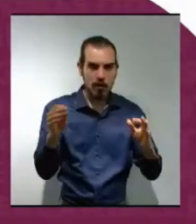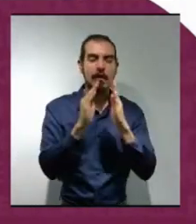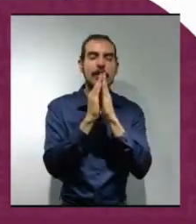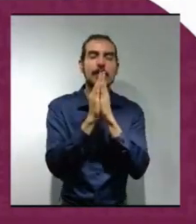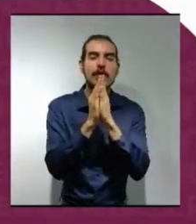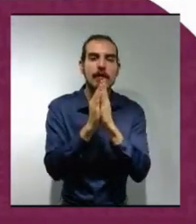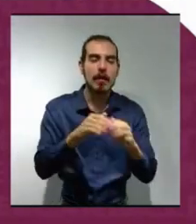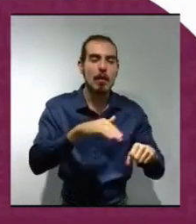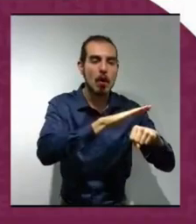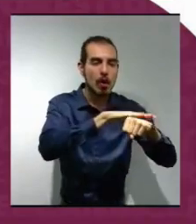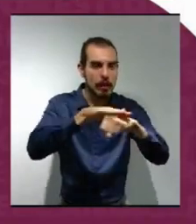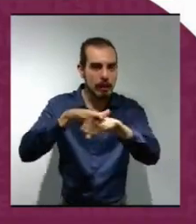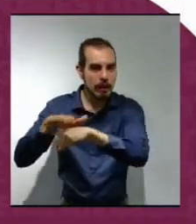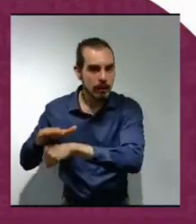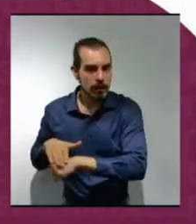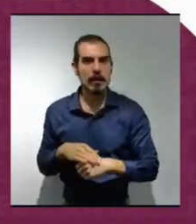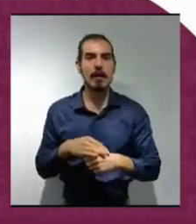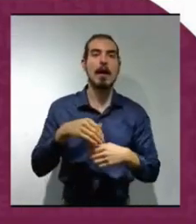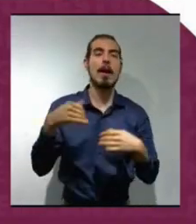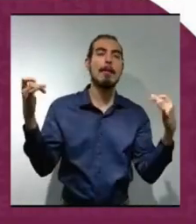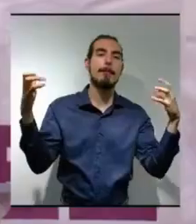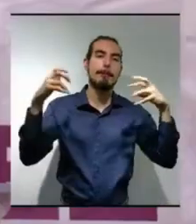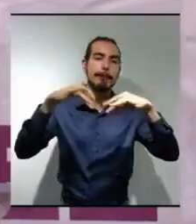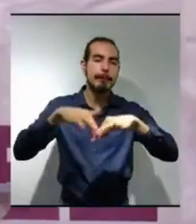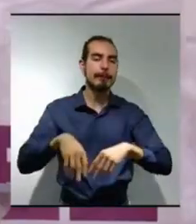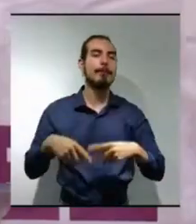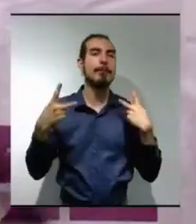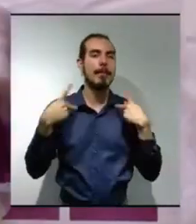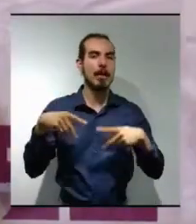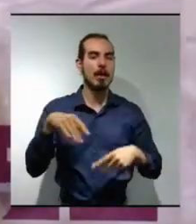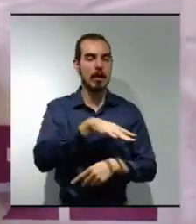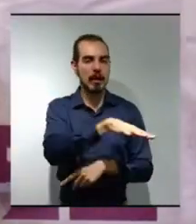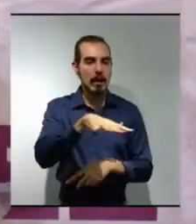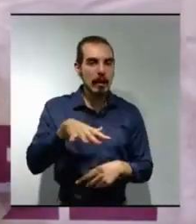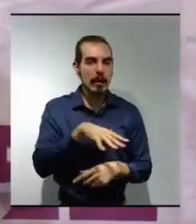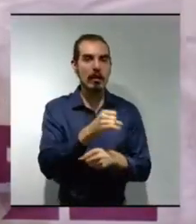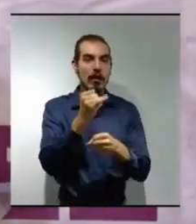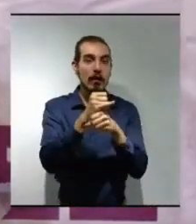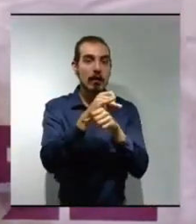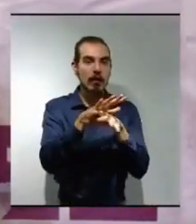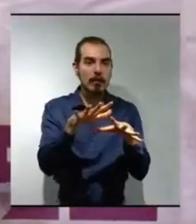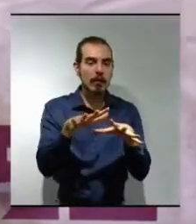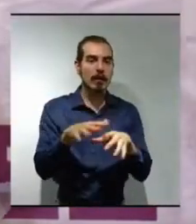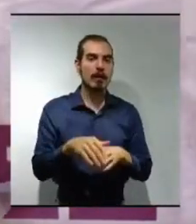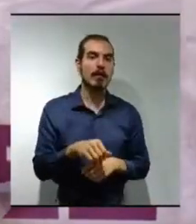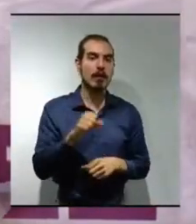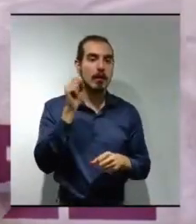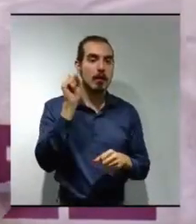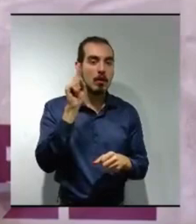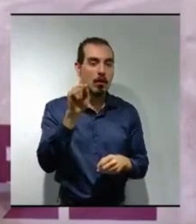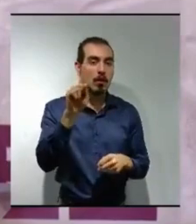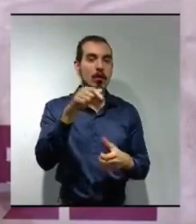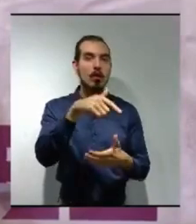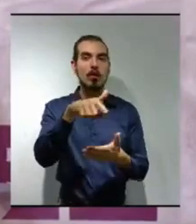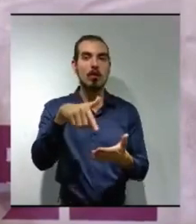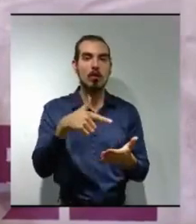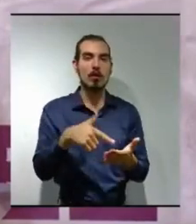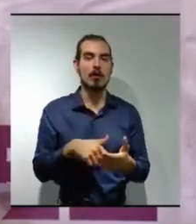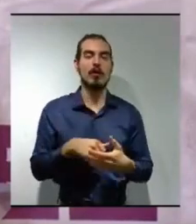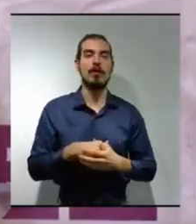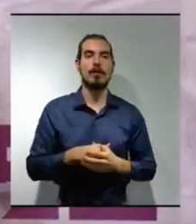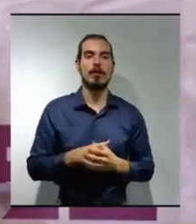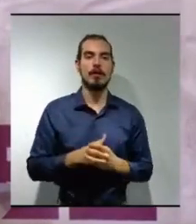ciudadanía para que participe y se acerque a concentrar toda la información en un solo